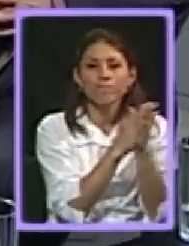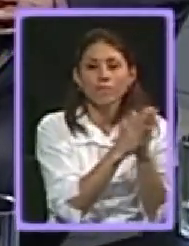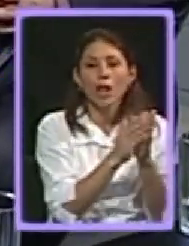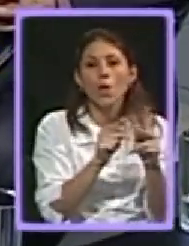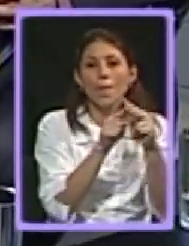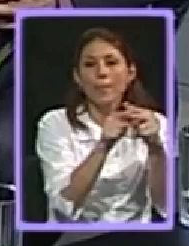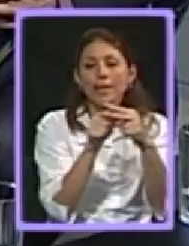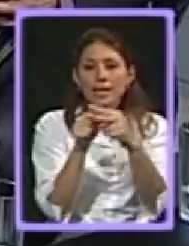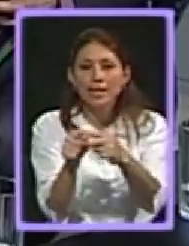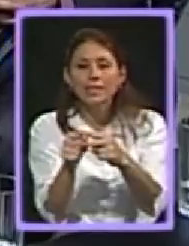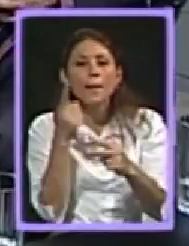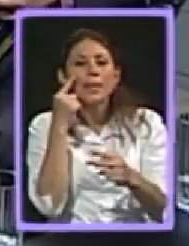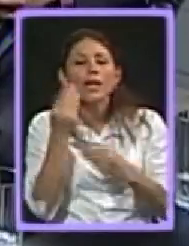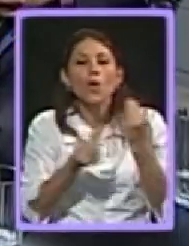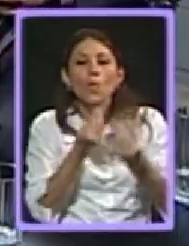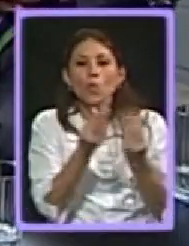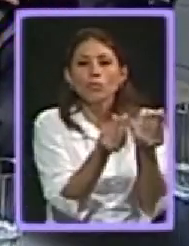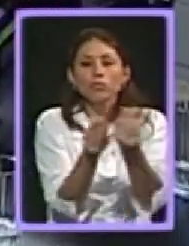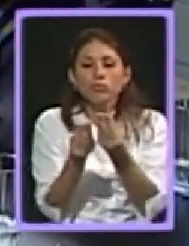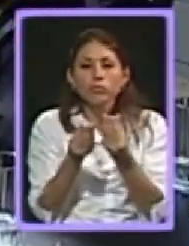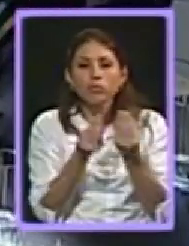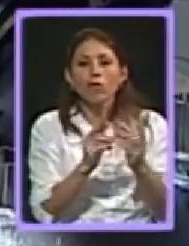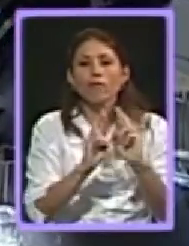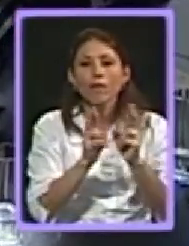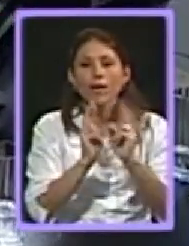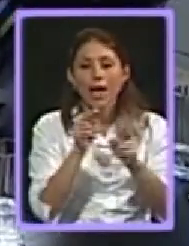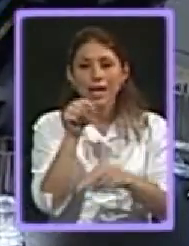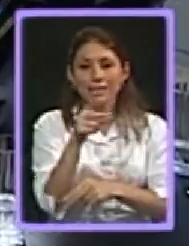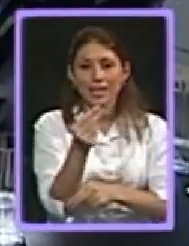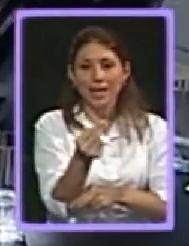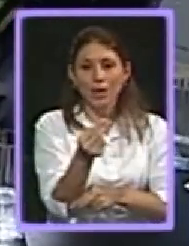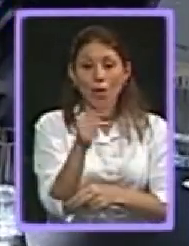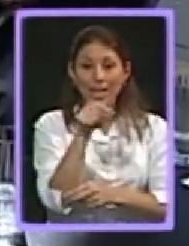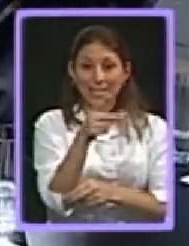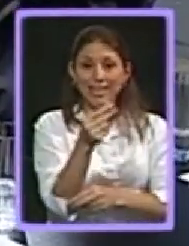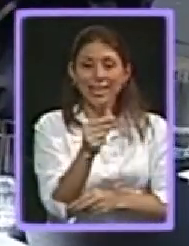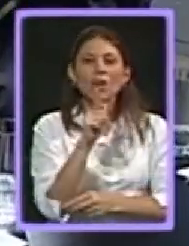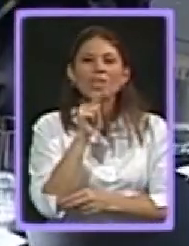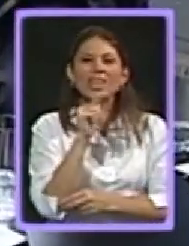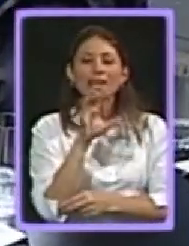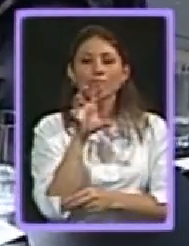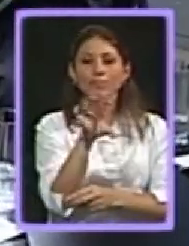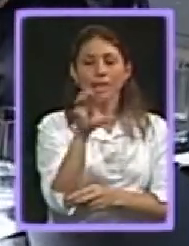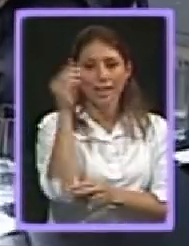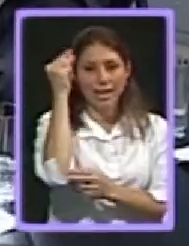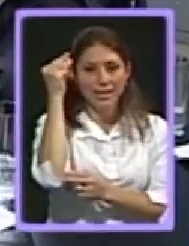sacan productividad a ese dinero. Pues ese dinero es del Estado, y por ser del